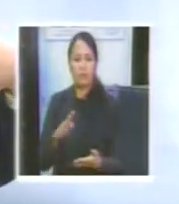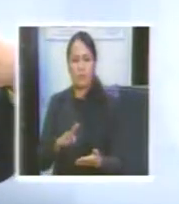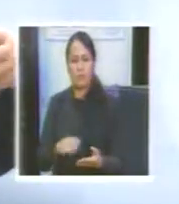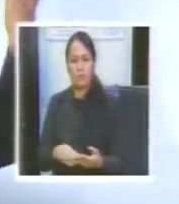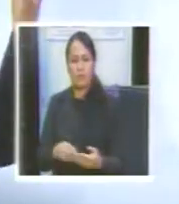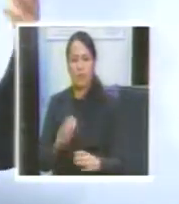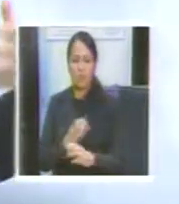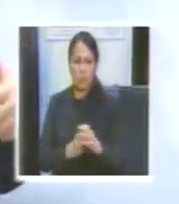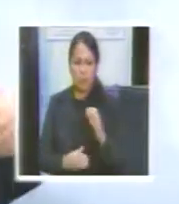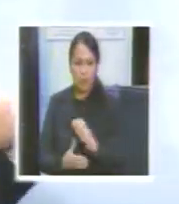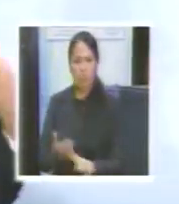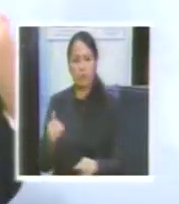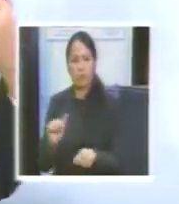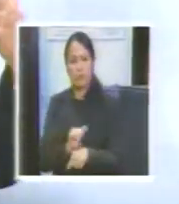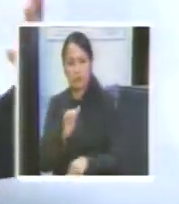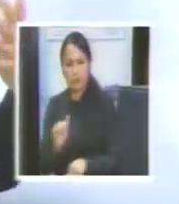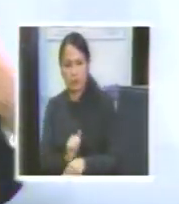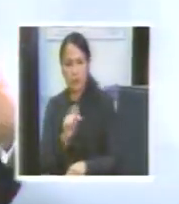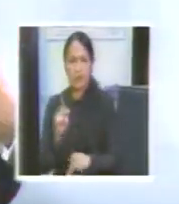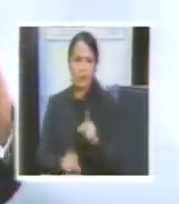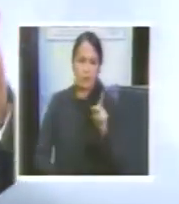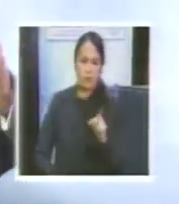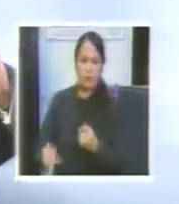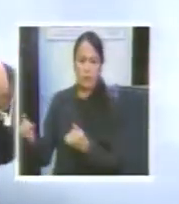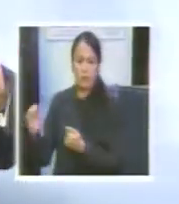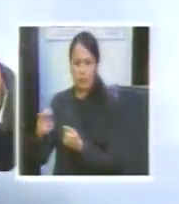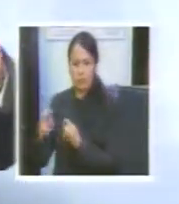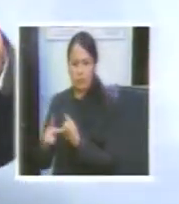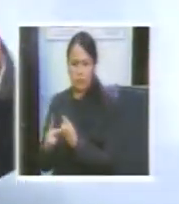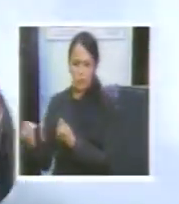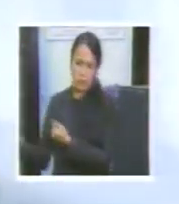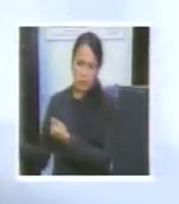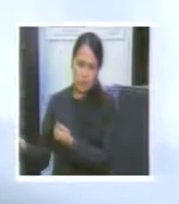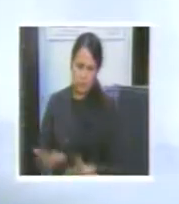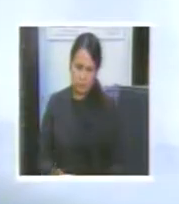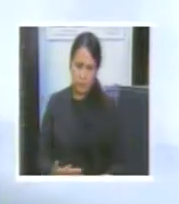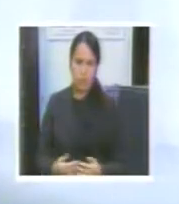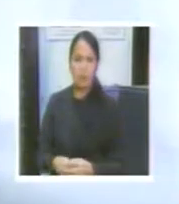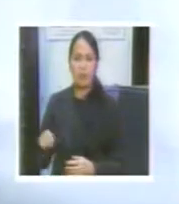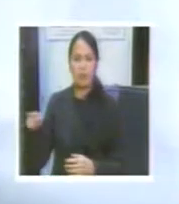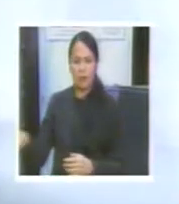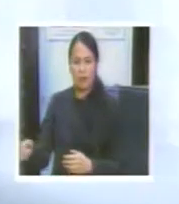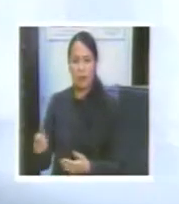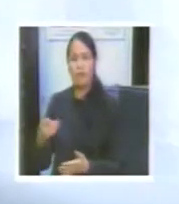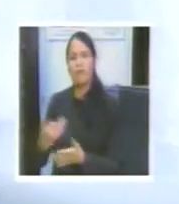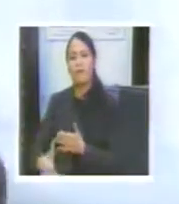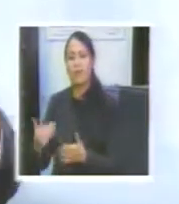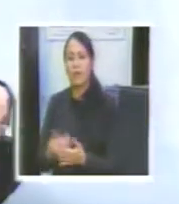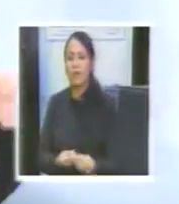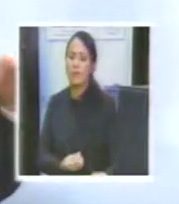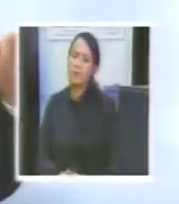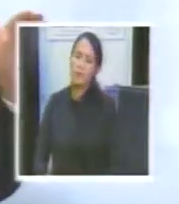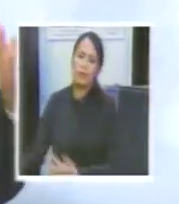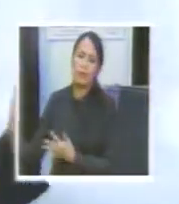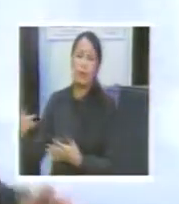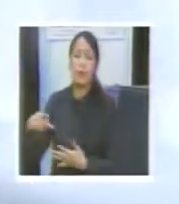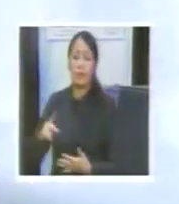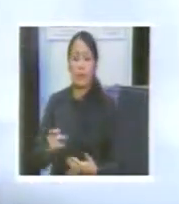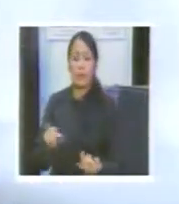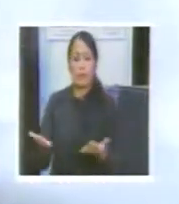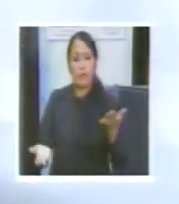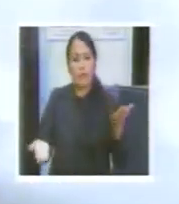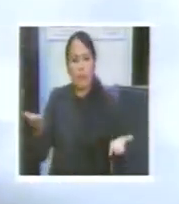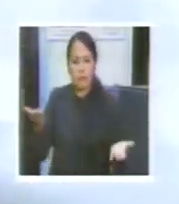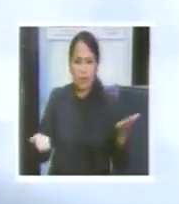que vienen, autopartes, que vienen de Europa, en donde estamos en déficit con la Unión Europea, pero luego se equilibra la